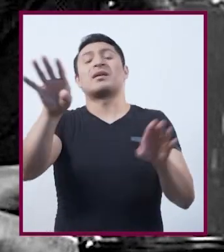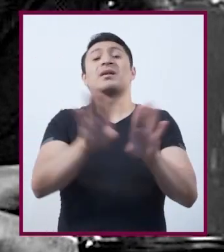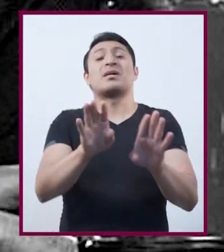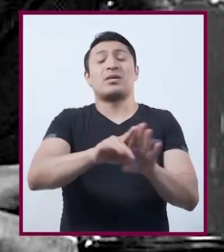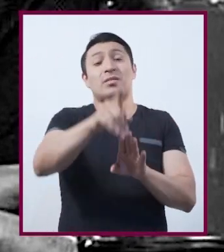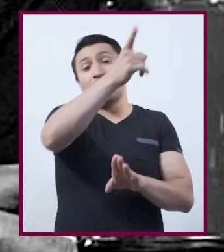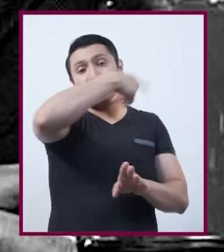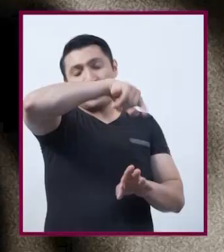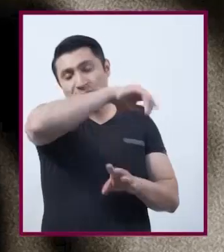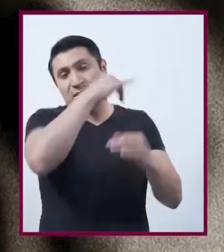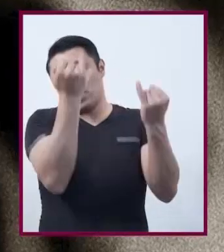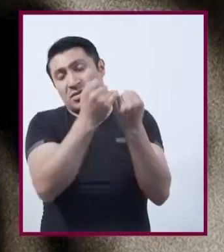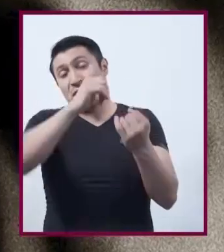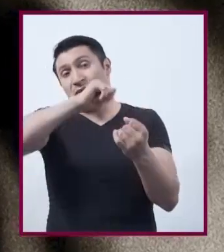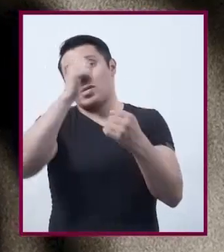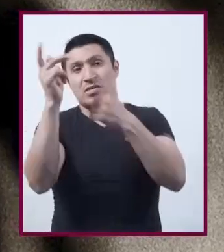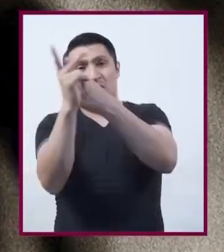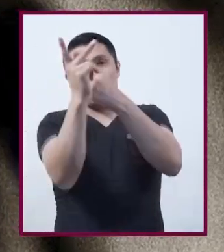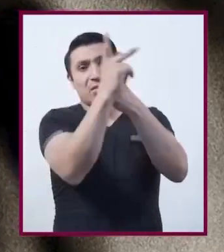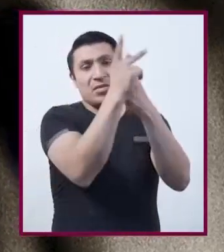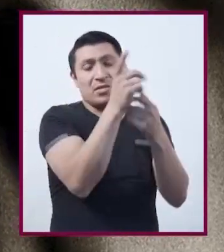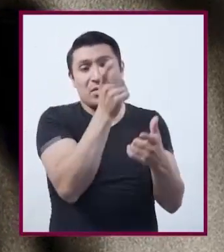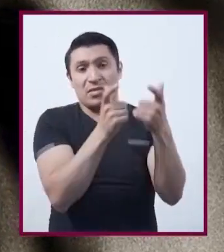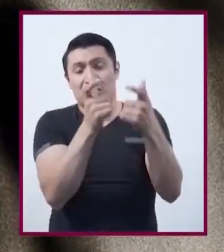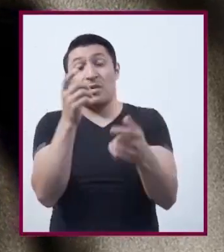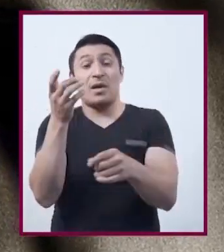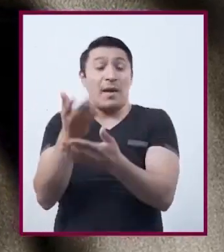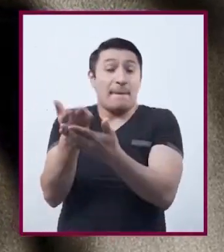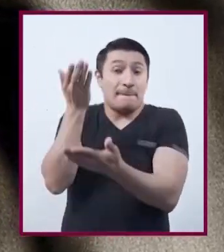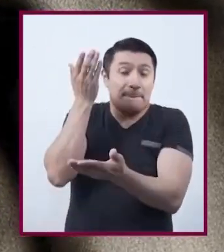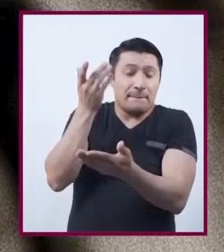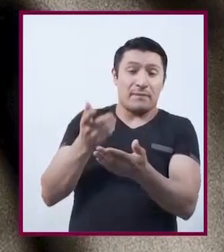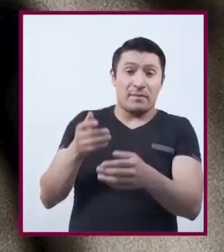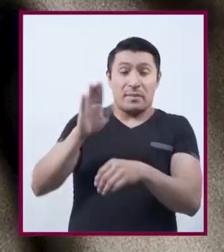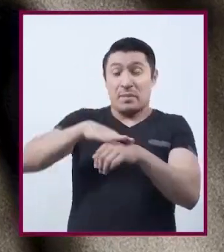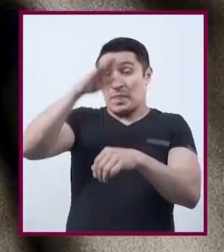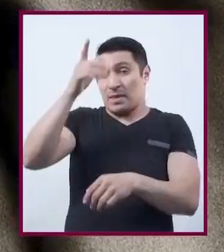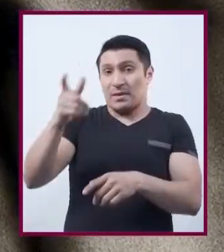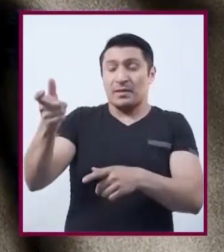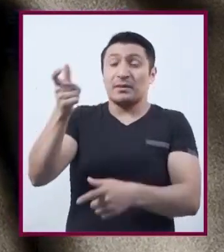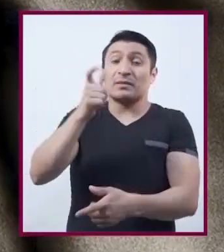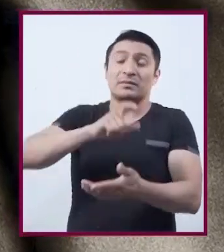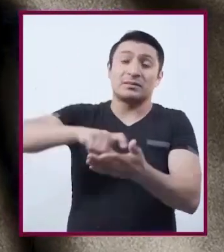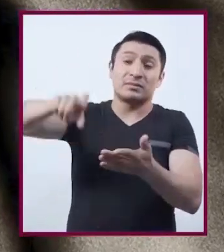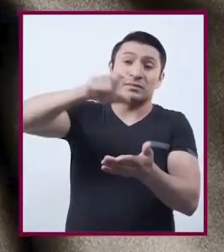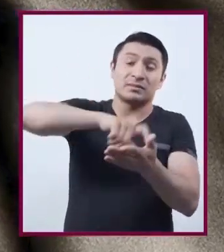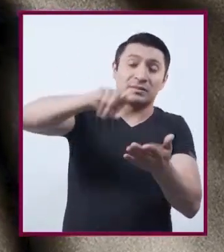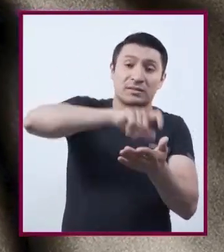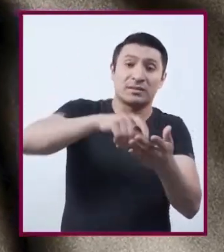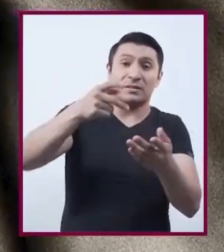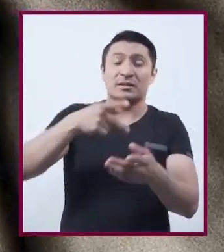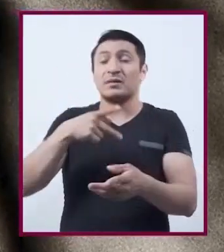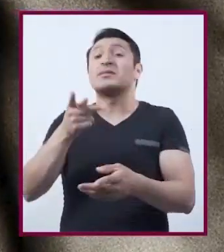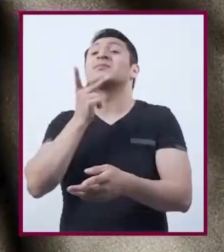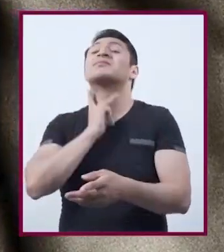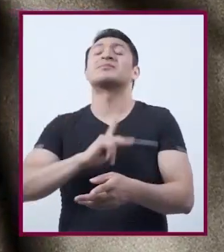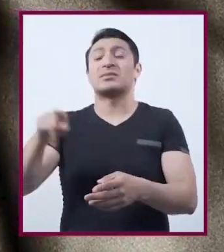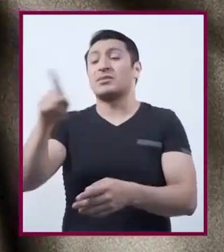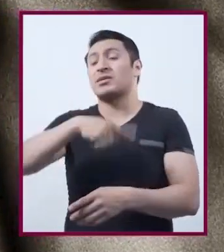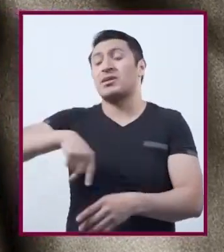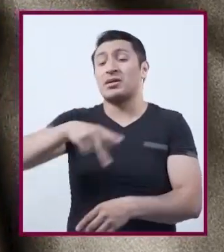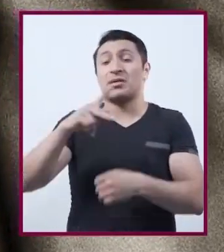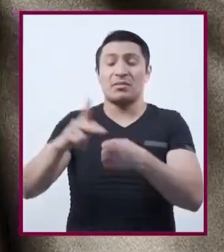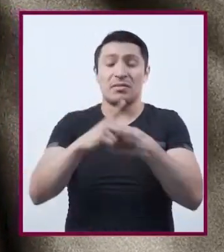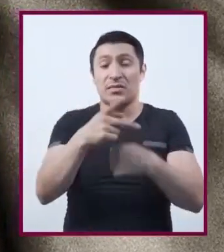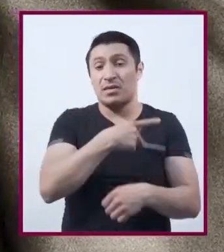libro con atención. Todo el libro realmente. Por ejemplo, la última parte donde el autor se lamenta sobre la manera en la que